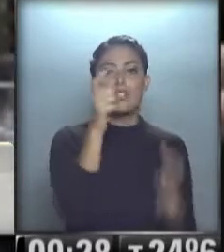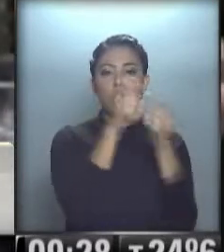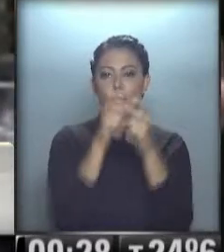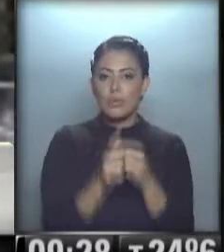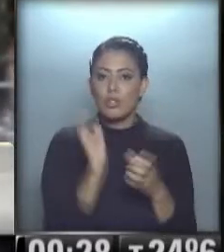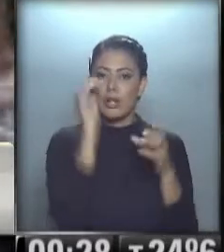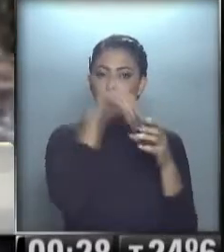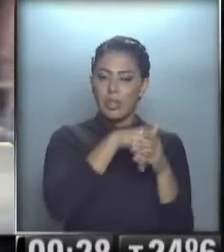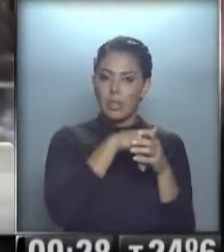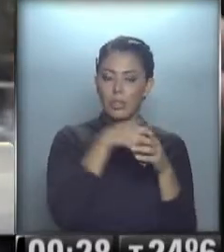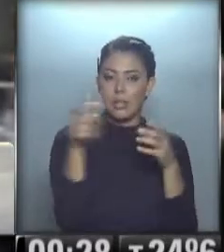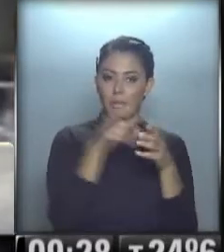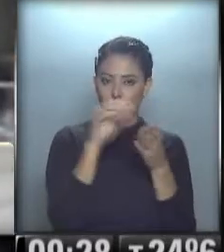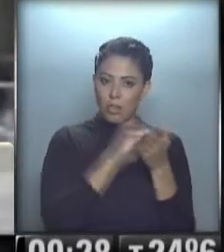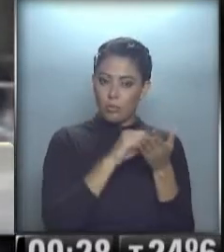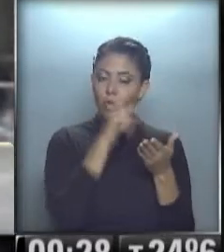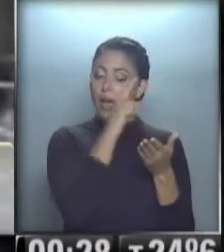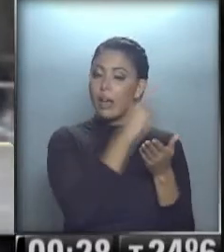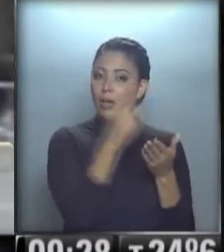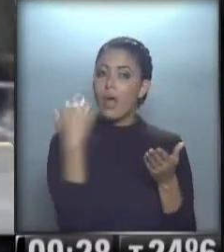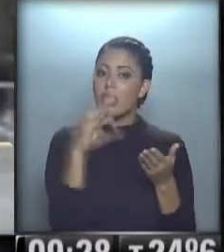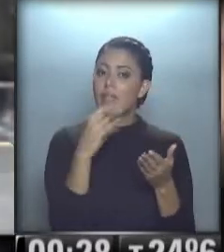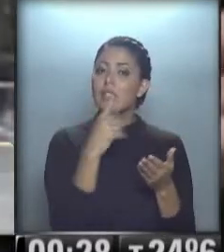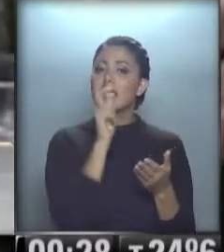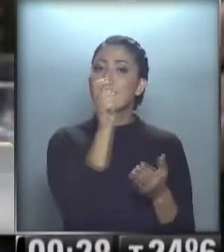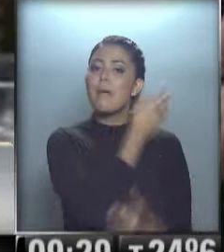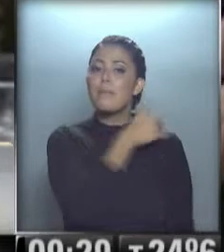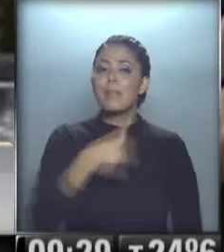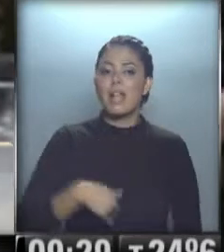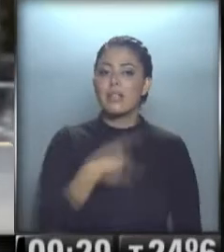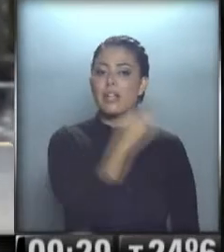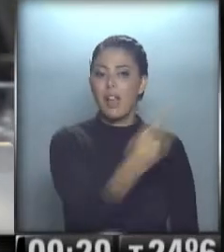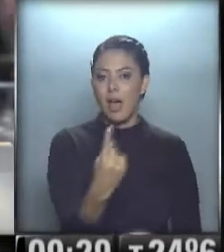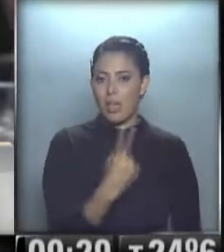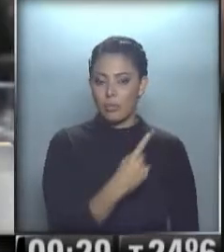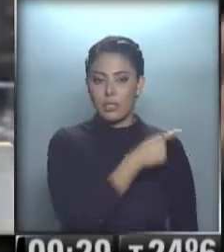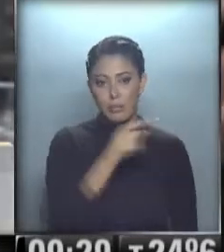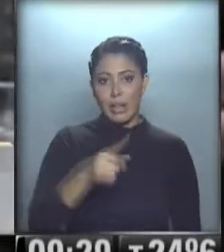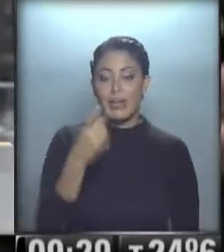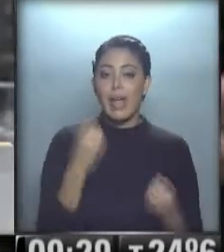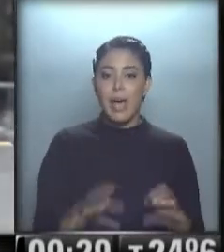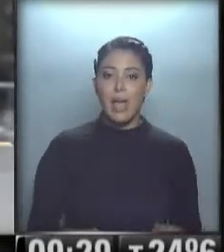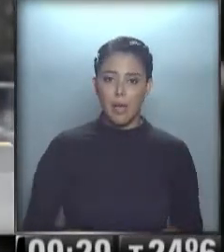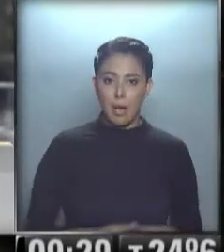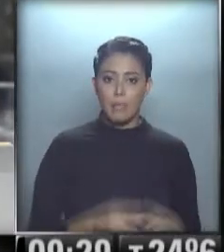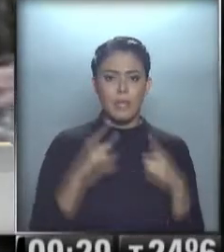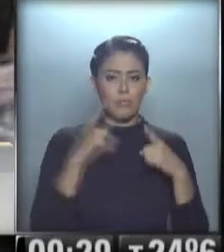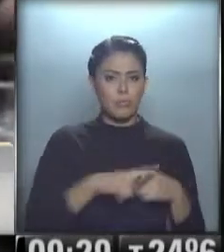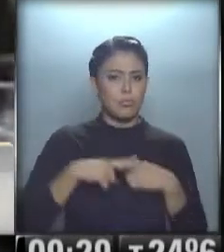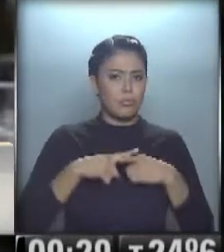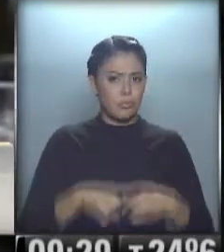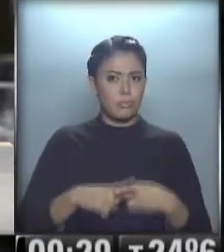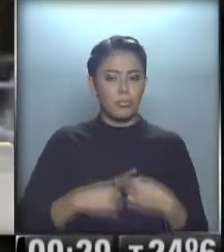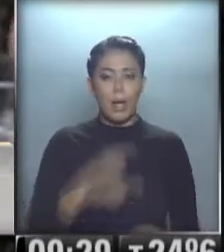diputados y allí se tienen que definir las presidencias de las comisiones la próxima semana comienzan estas discusiones